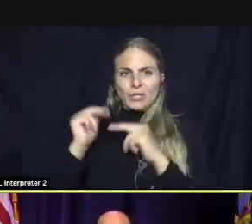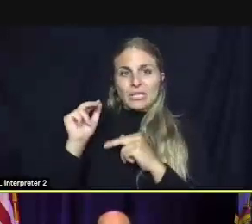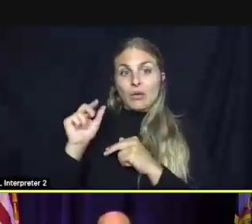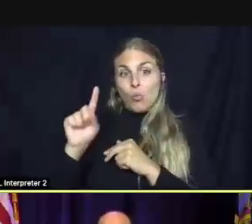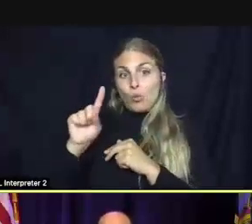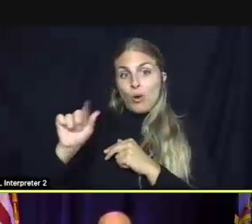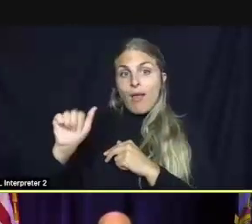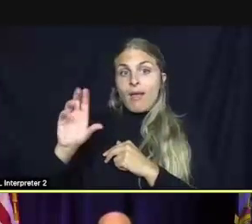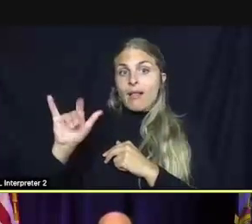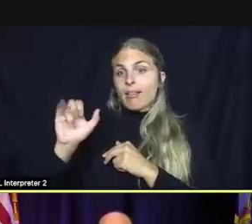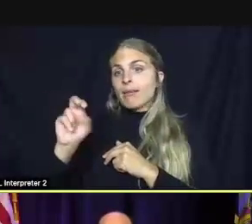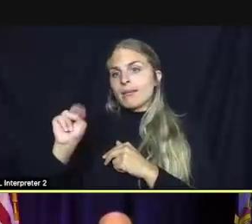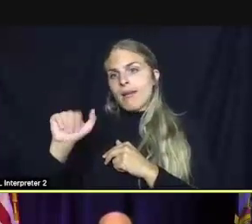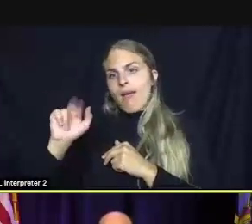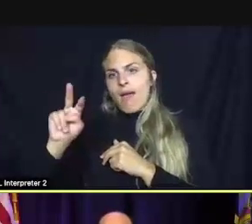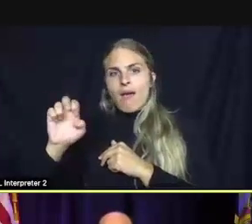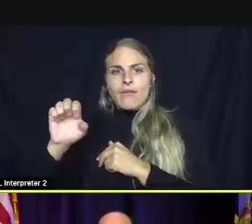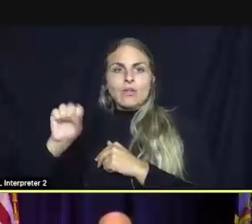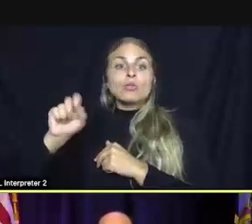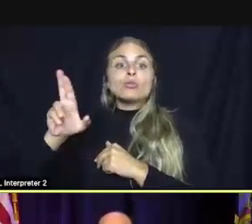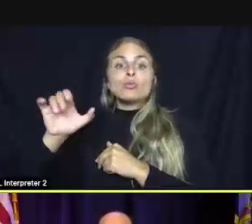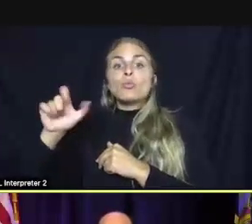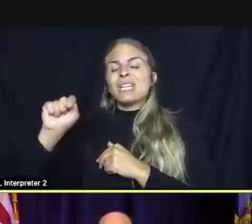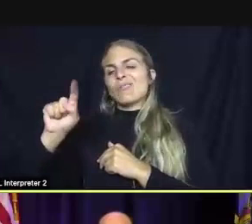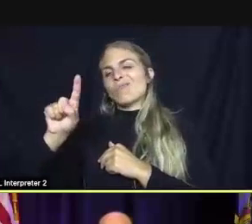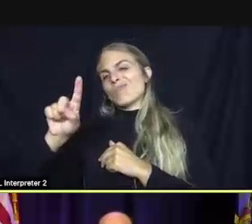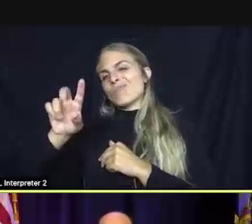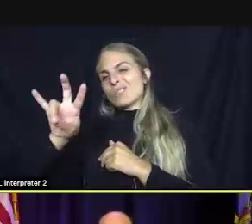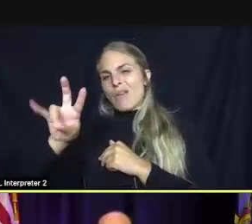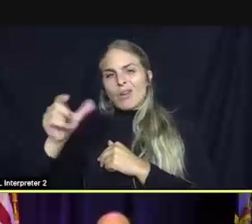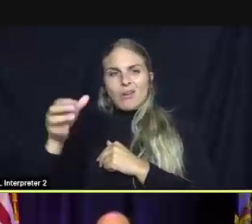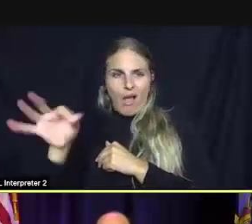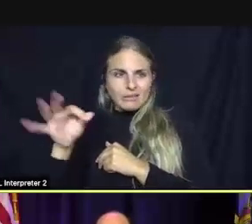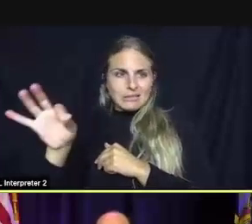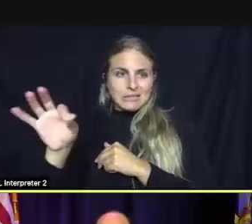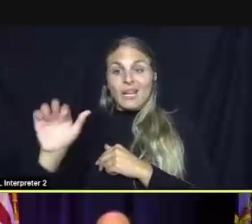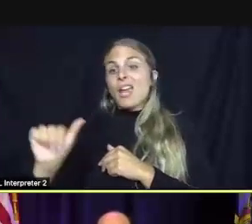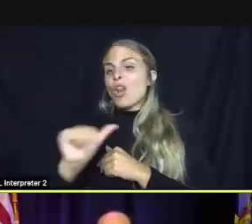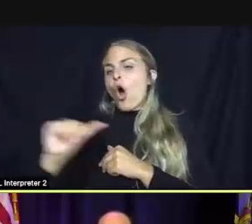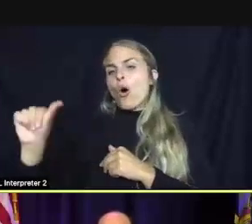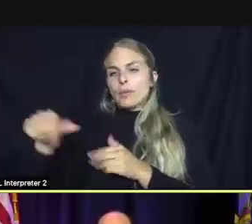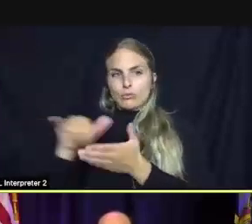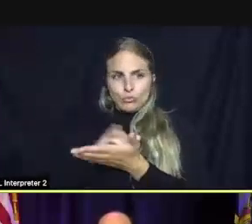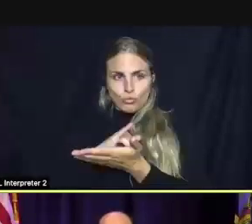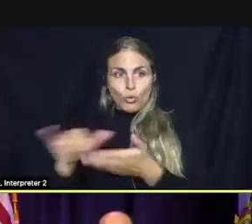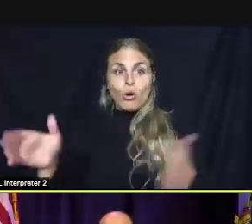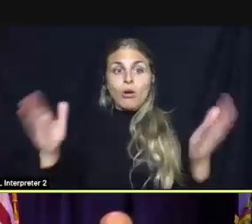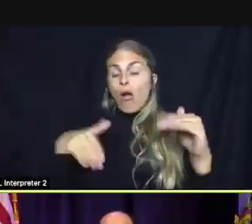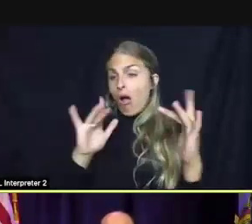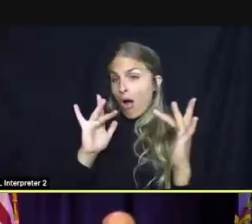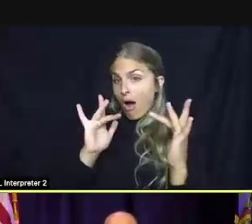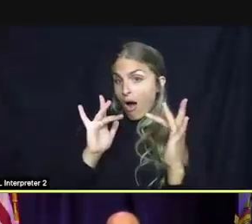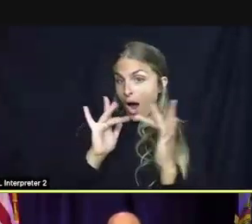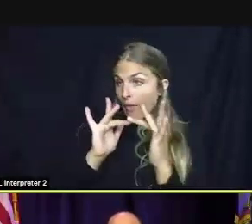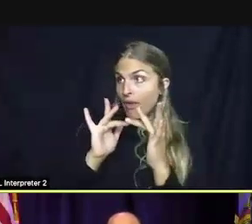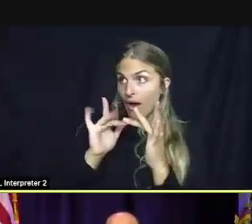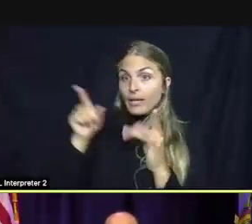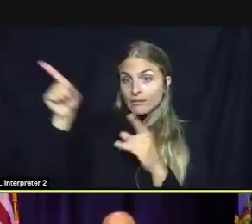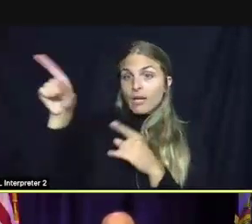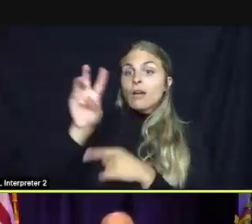O'Brien Federal Building, 11A Clinton Avenue, Suite 719, Albany, Nueva